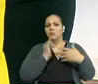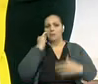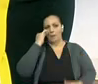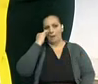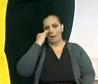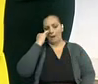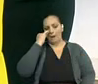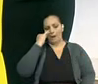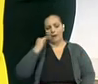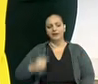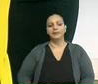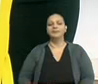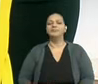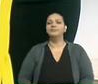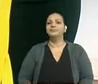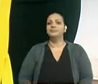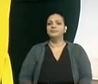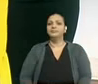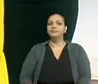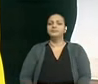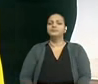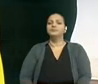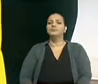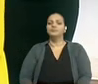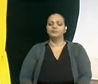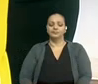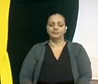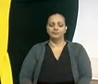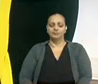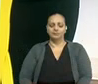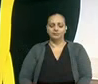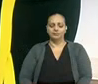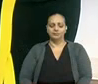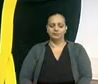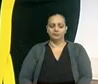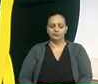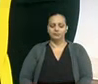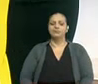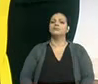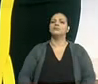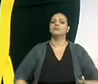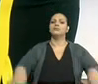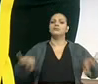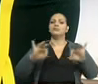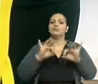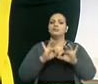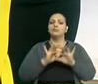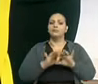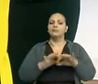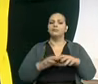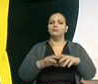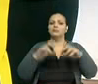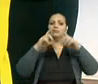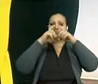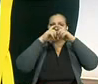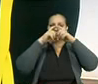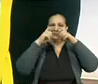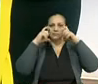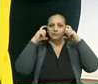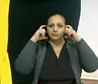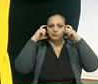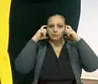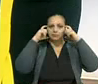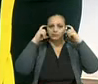usar todas las herramientas o elementos de bioseguridad, que son los que nos han mantenido y nos mantienen aún en pie. Usar,